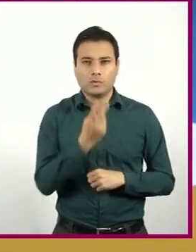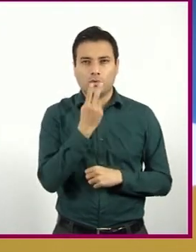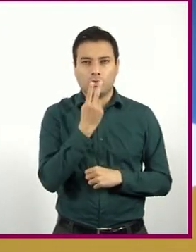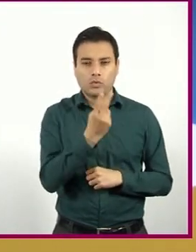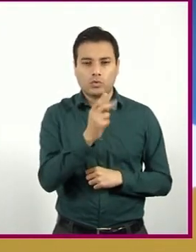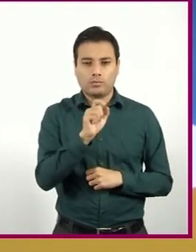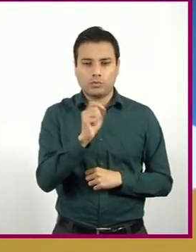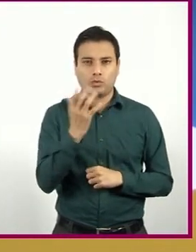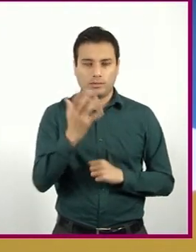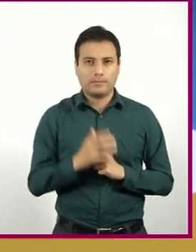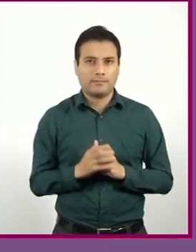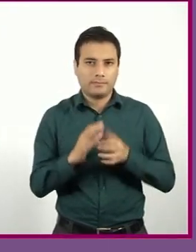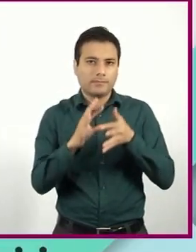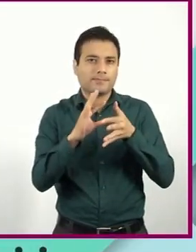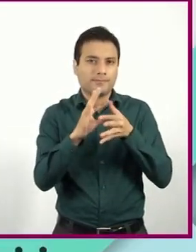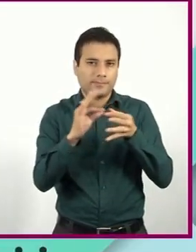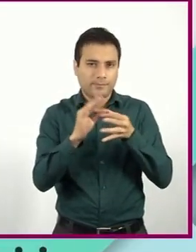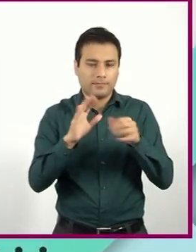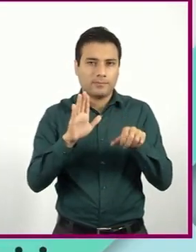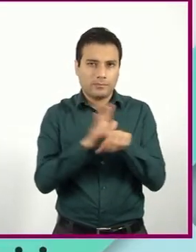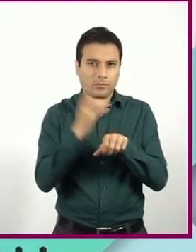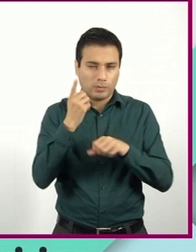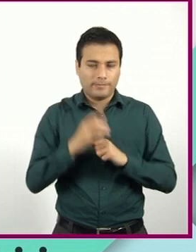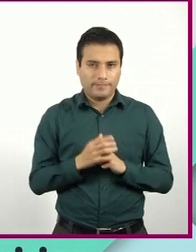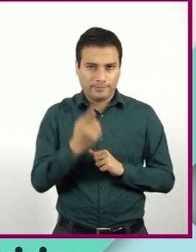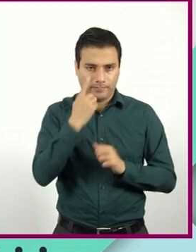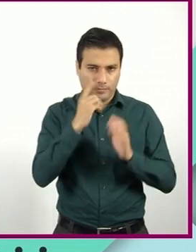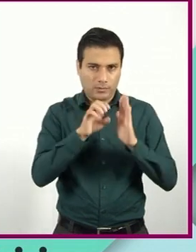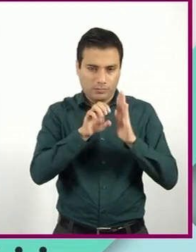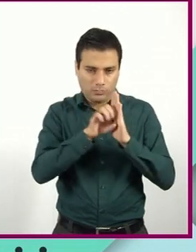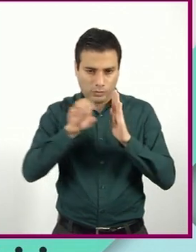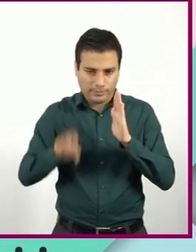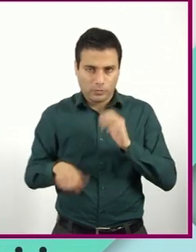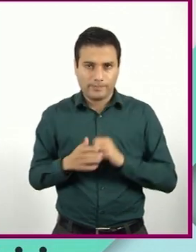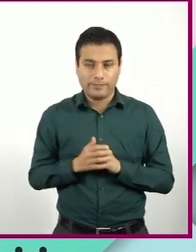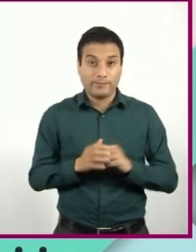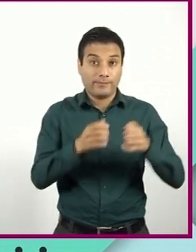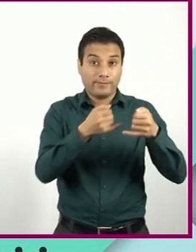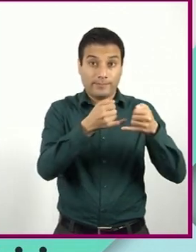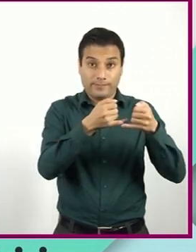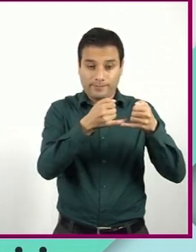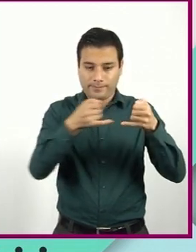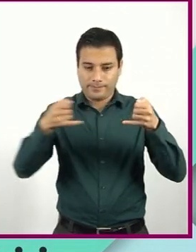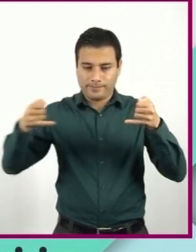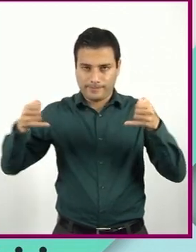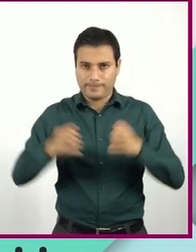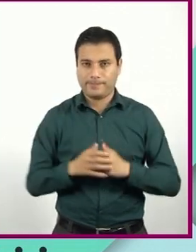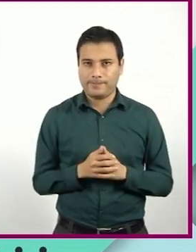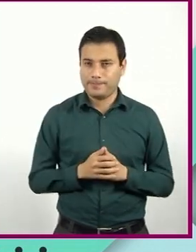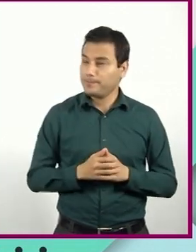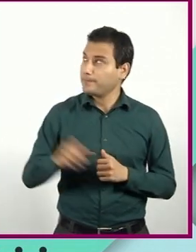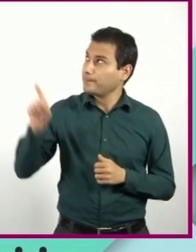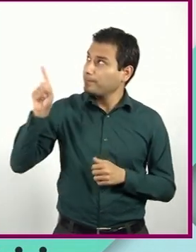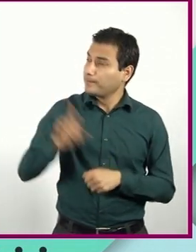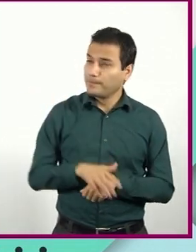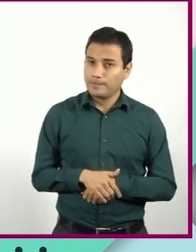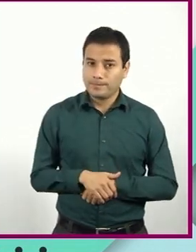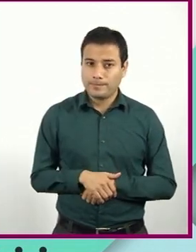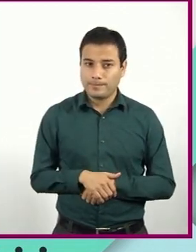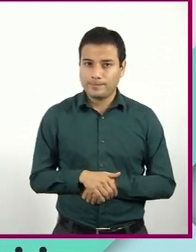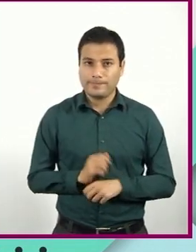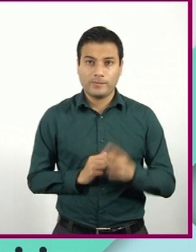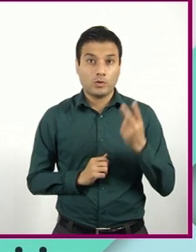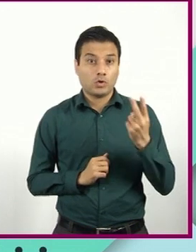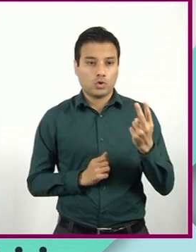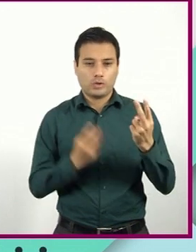2.5. Y les explico por qué. Imaginen un segmento de recta entre el 2